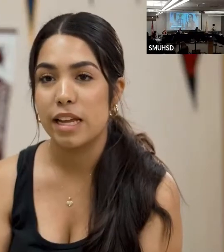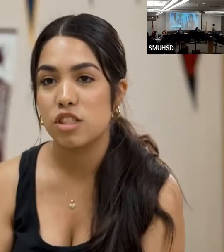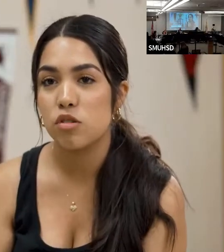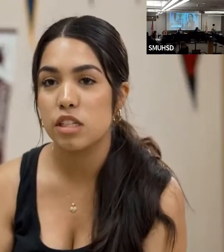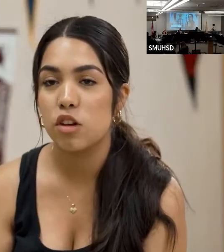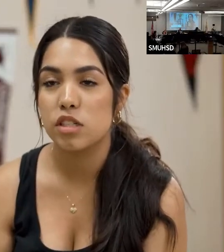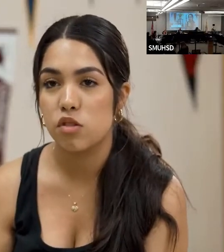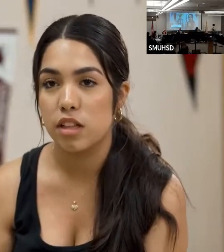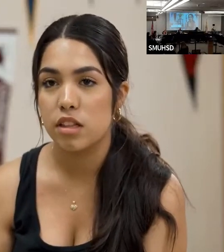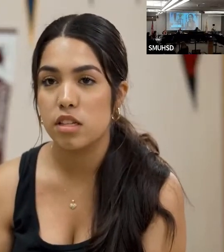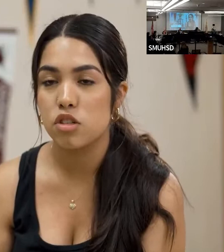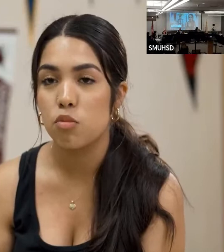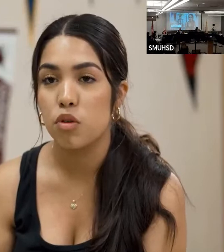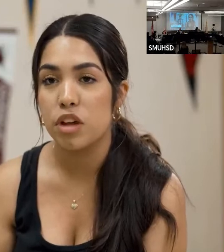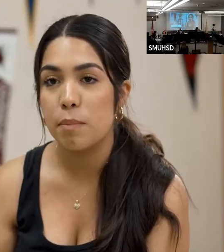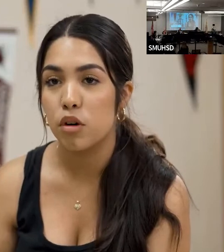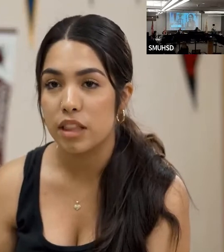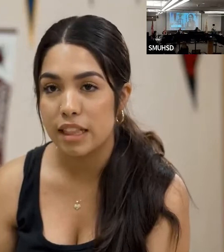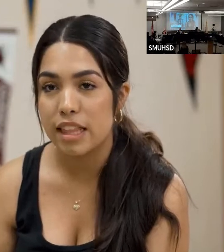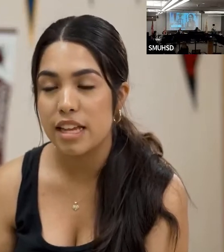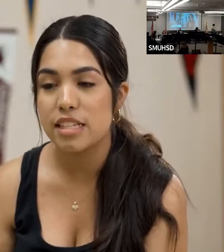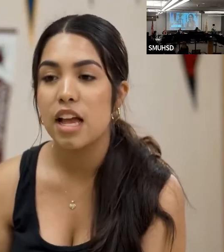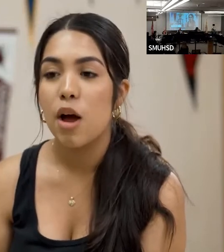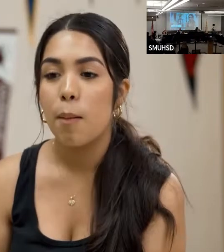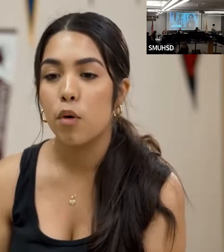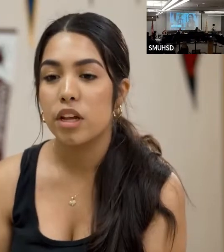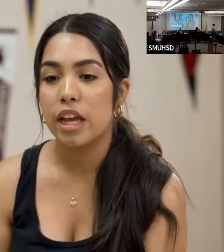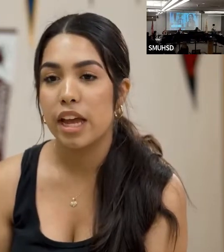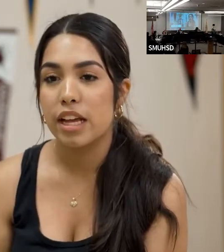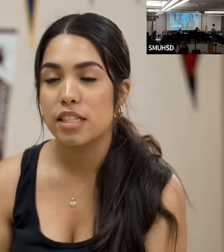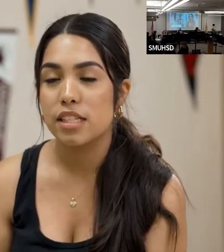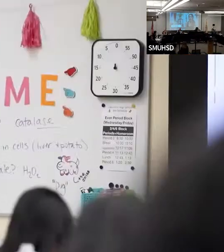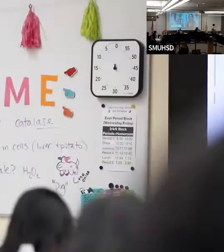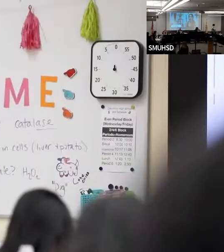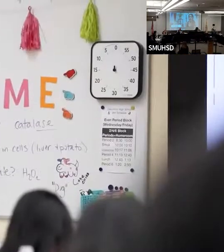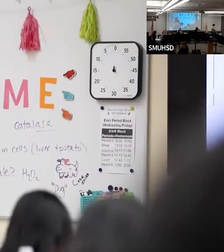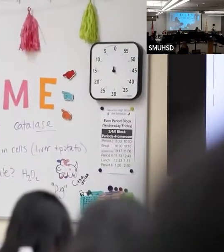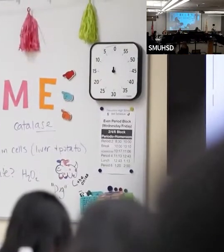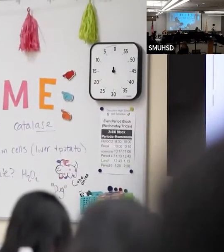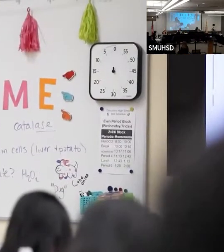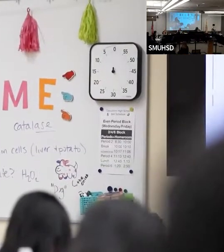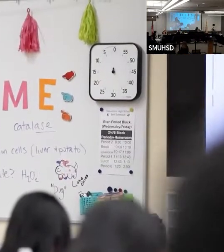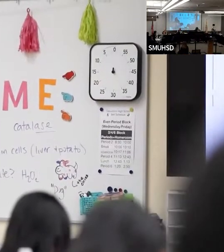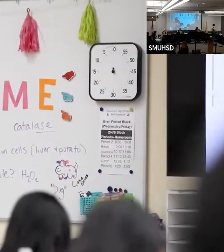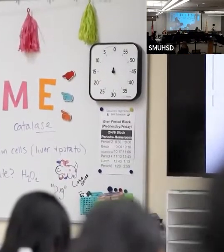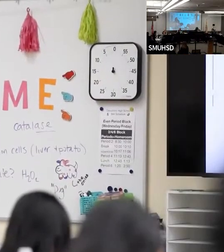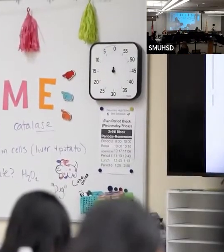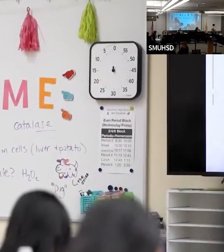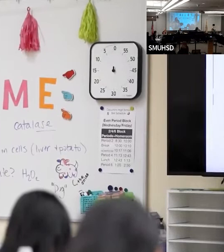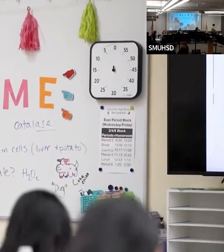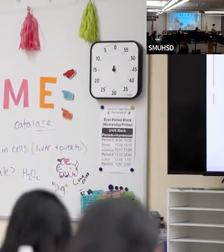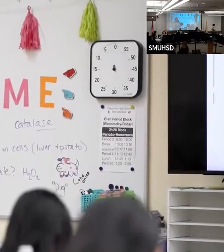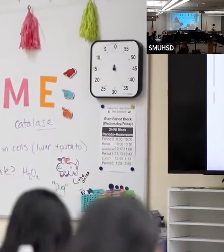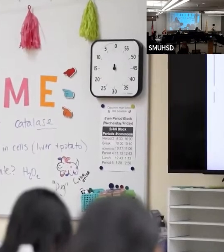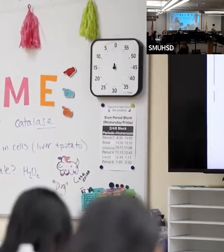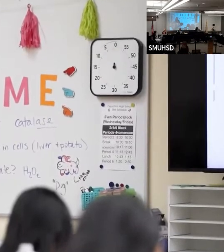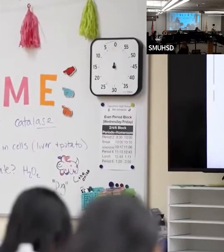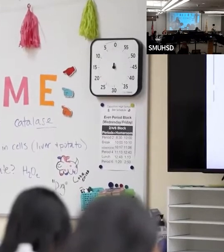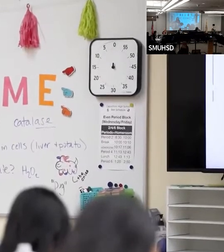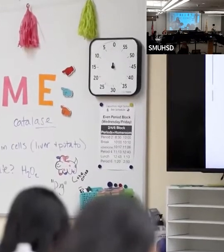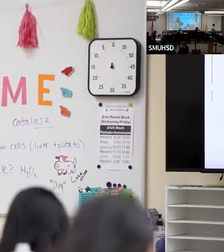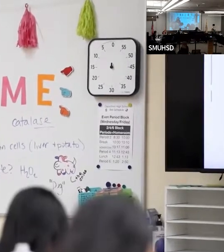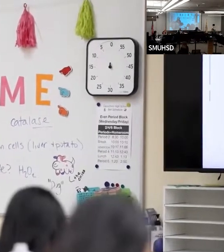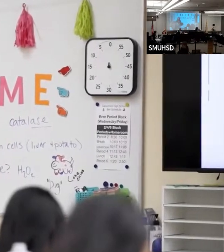pienso que las conexiones entre los maestros y los estudiantes son muy importantes porque son como nuestros amigos. Yo honestamente confío mucho